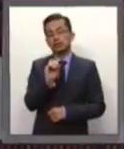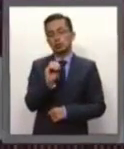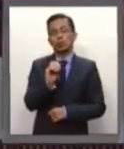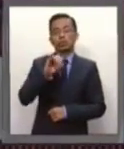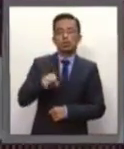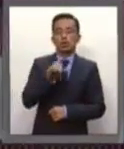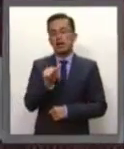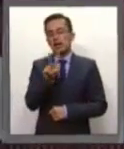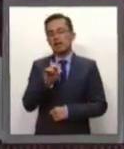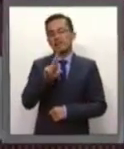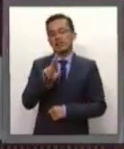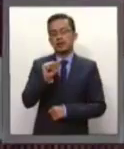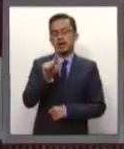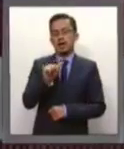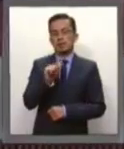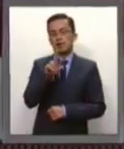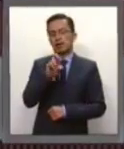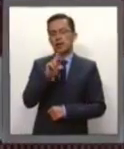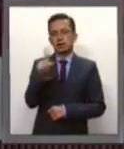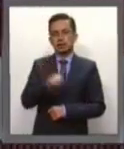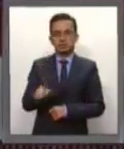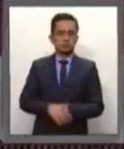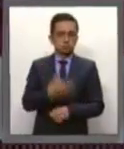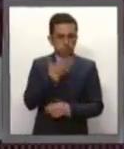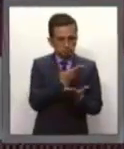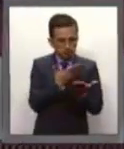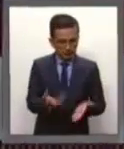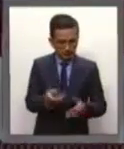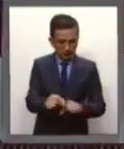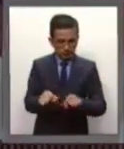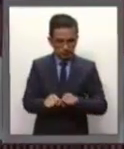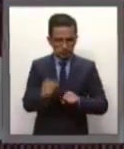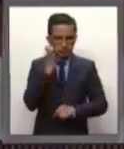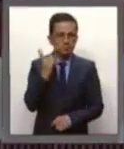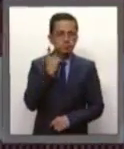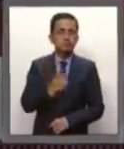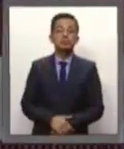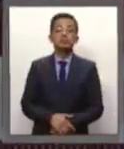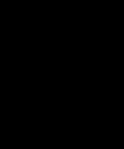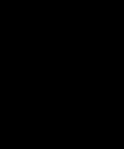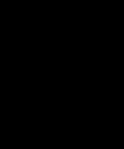ustedes bienvenidas, bienvenidos a este recinto parlamentario. Tiene ahora la palabra la diputada Sofía González.